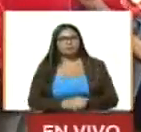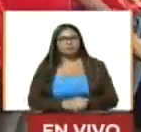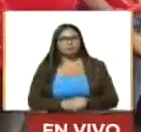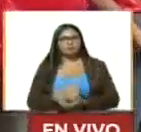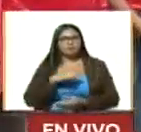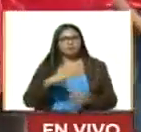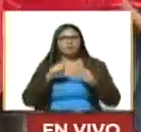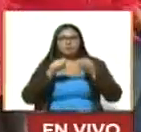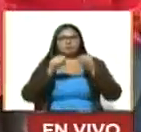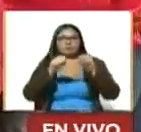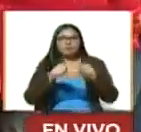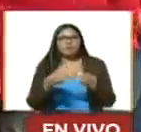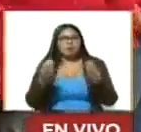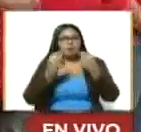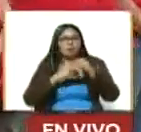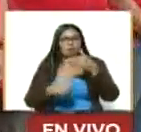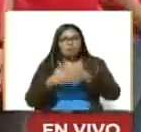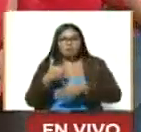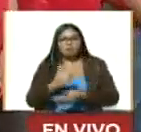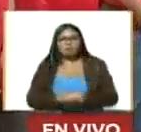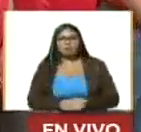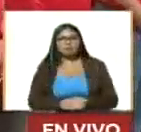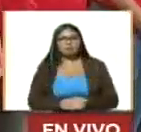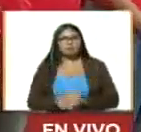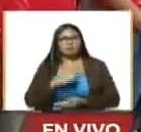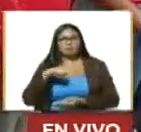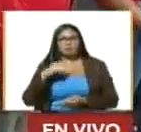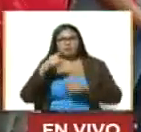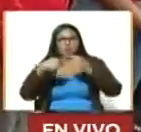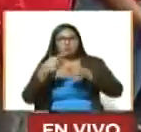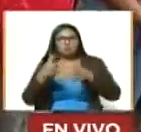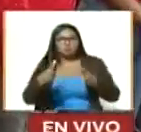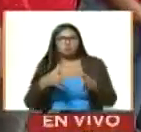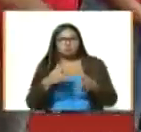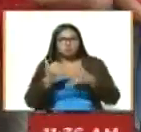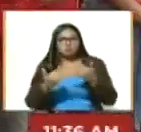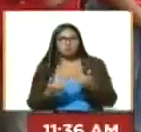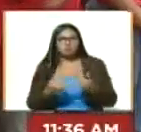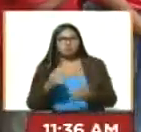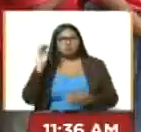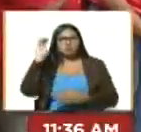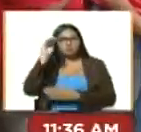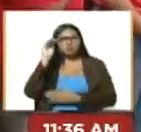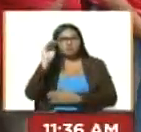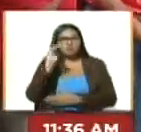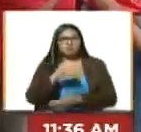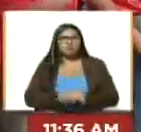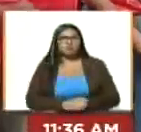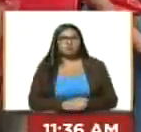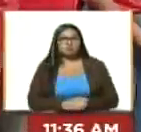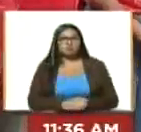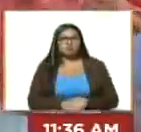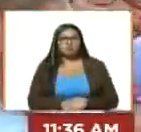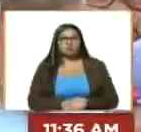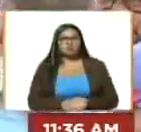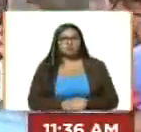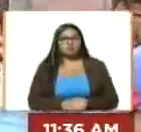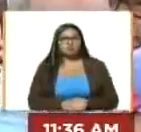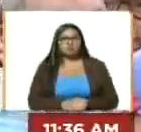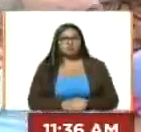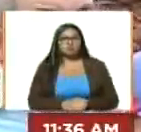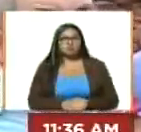seguir consolidando una vez más los próximos triunfos que están por venir. Como dice un pasaje